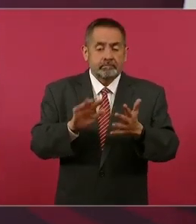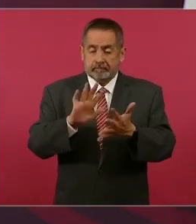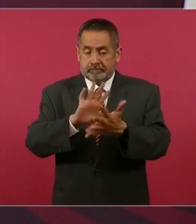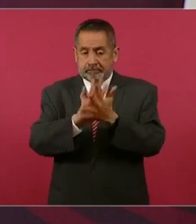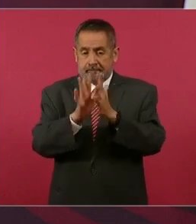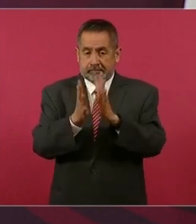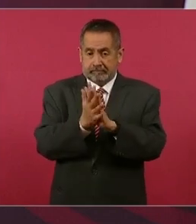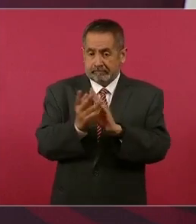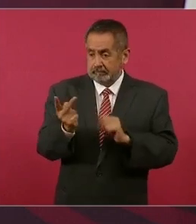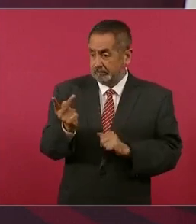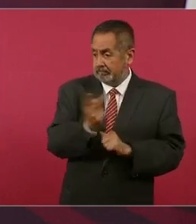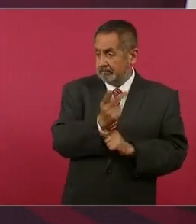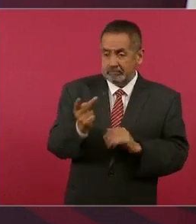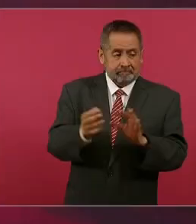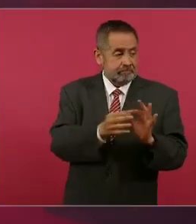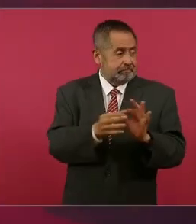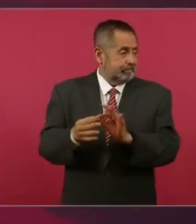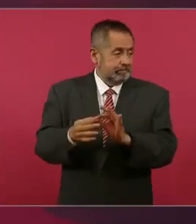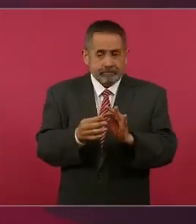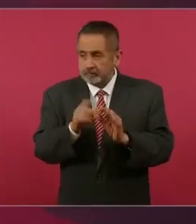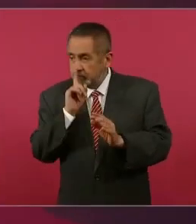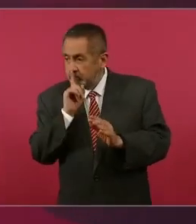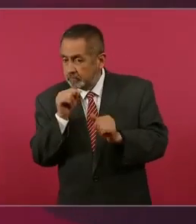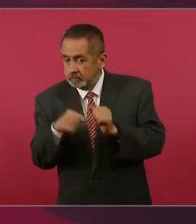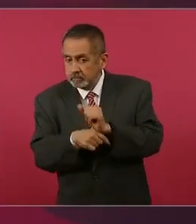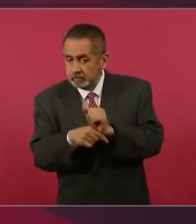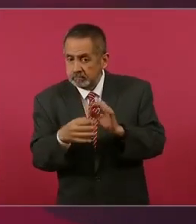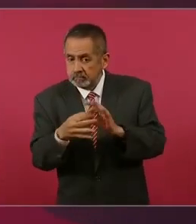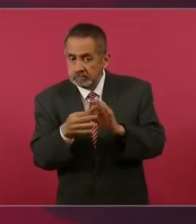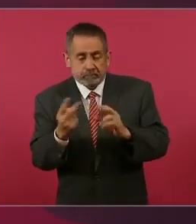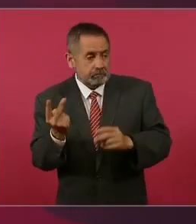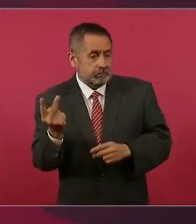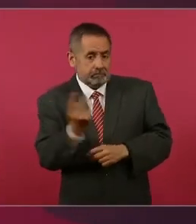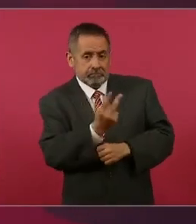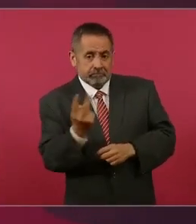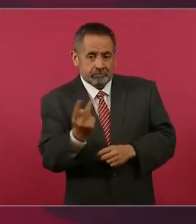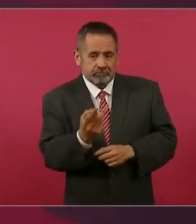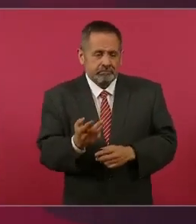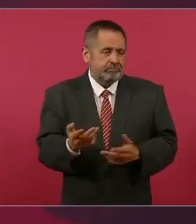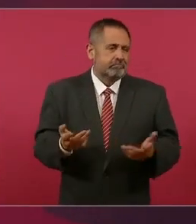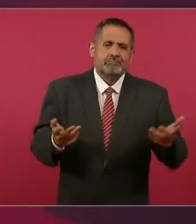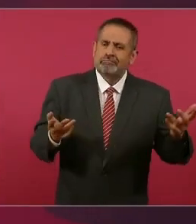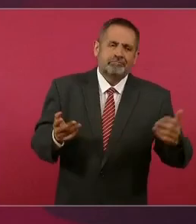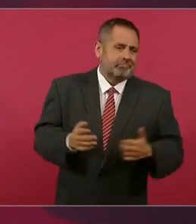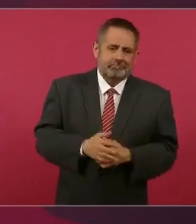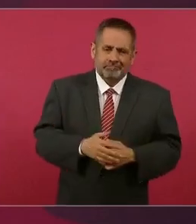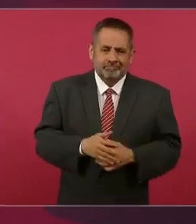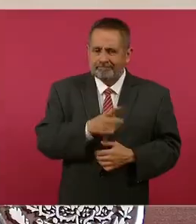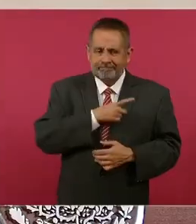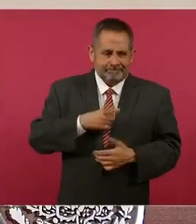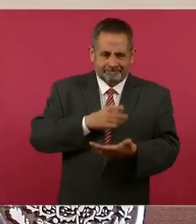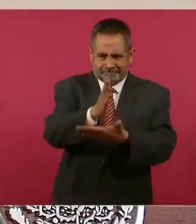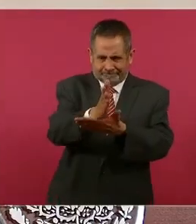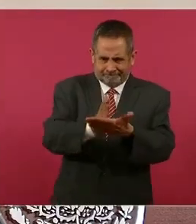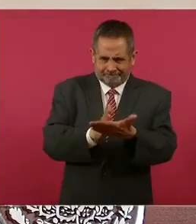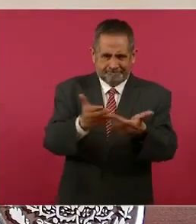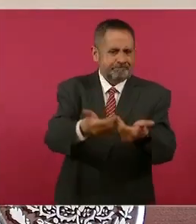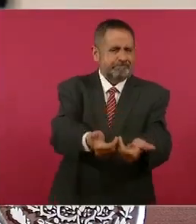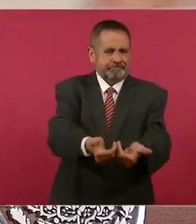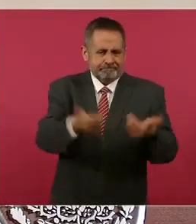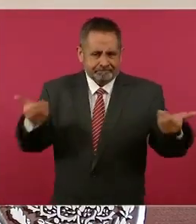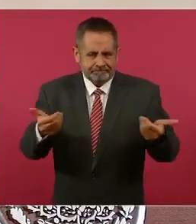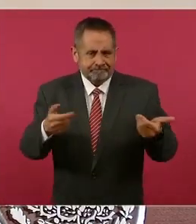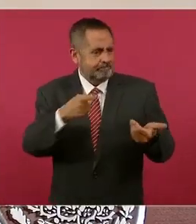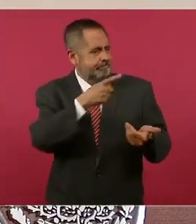contubernio, si no está bien definida la frontera entre autoridad y